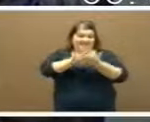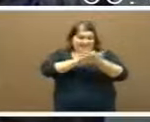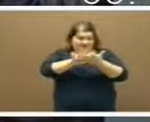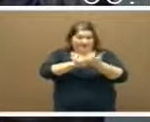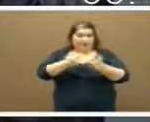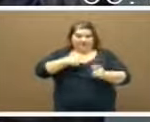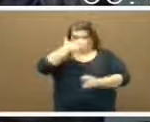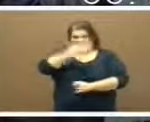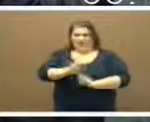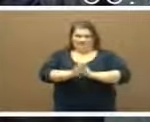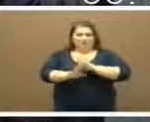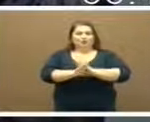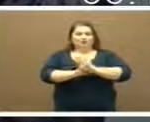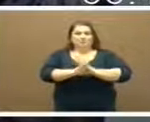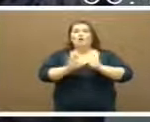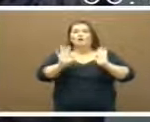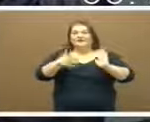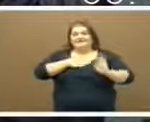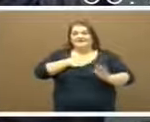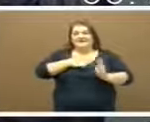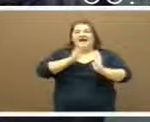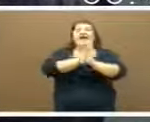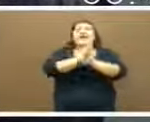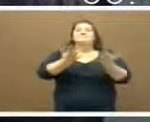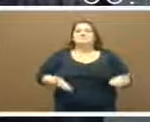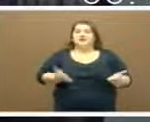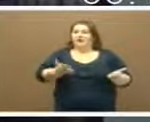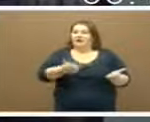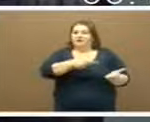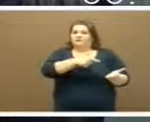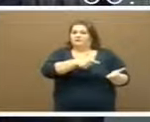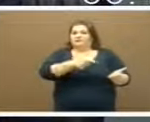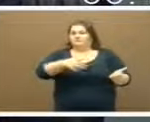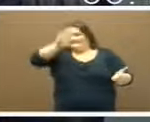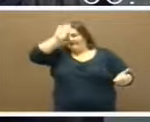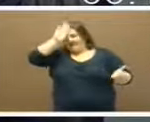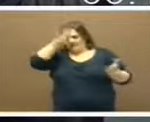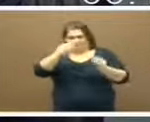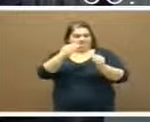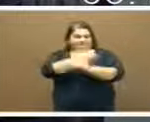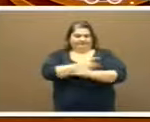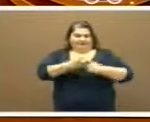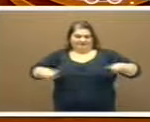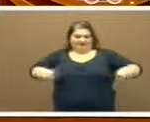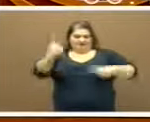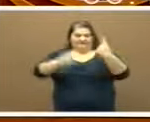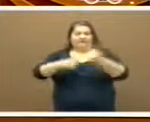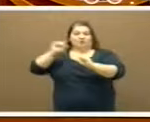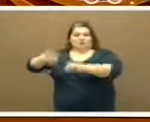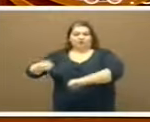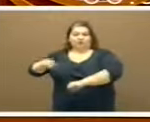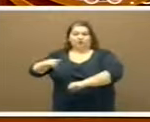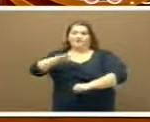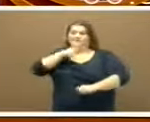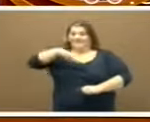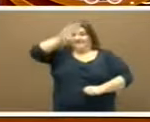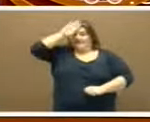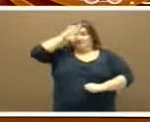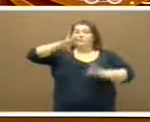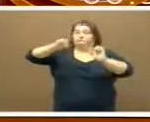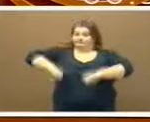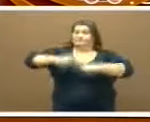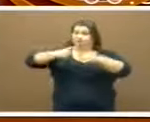deja de ser creyente. Es decir, para mí el Evangelio es una cosa y lo que dicen los papas es otra. Algunas veces estoy de acuerdo y otras no. Supongo que usted con el Papa actual estará de